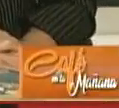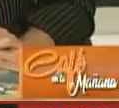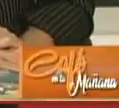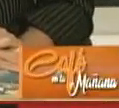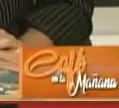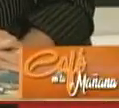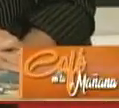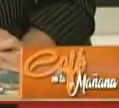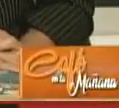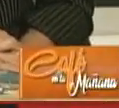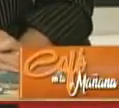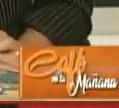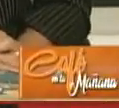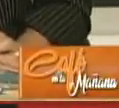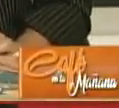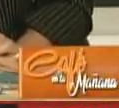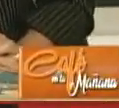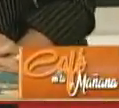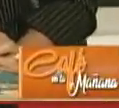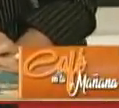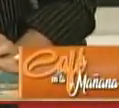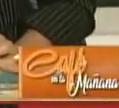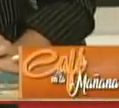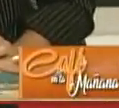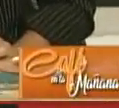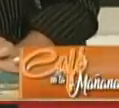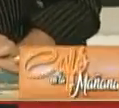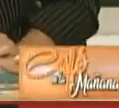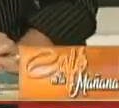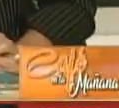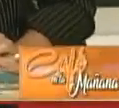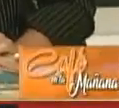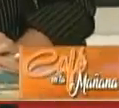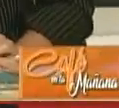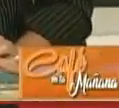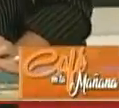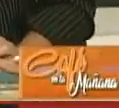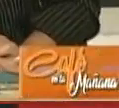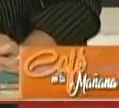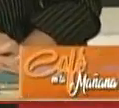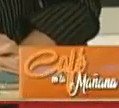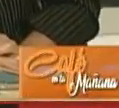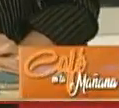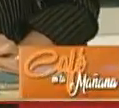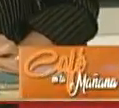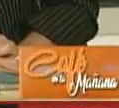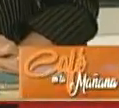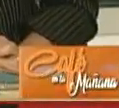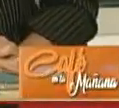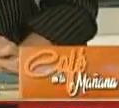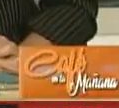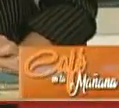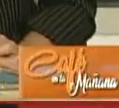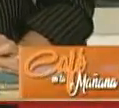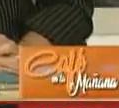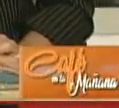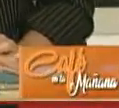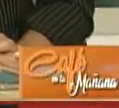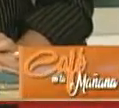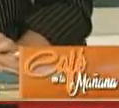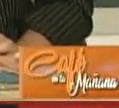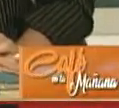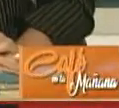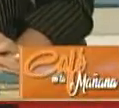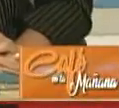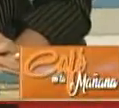tomando en consideración que Alex Saab es diplomático venezolano y que merece todo el apoyo del pueblo venezolano. Ya tenemos con nosotros aquí a